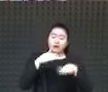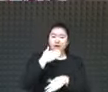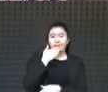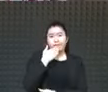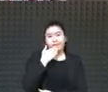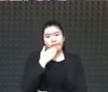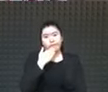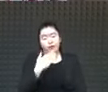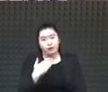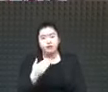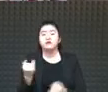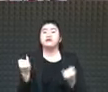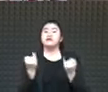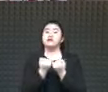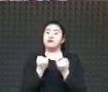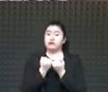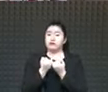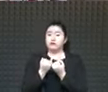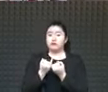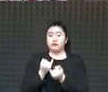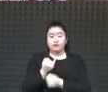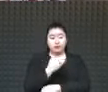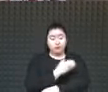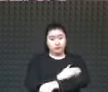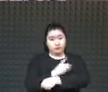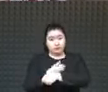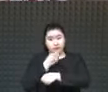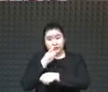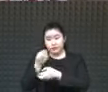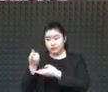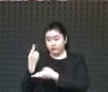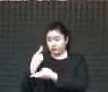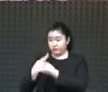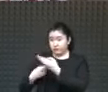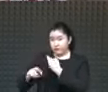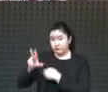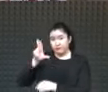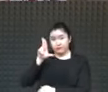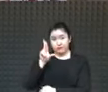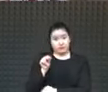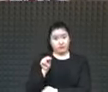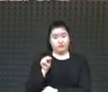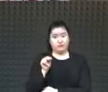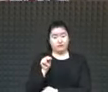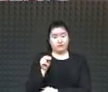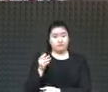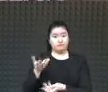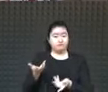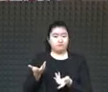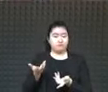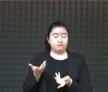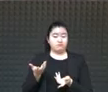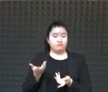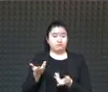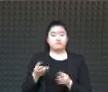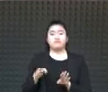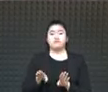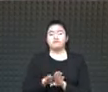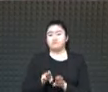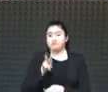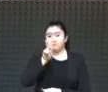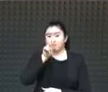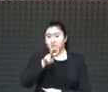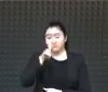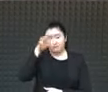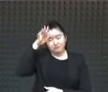La coordinadora ya dijo que no regresan a clases ellos. Y pues ver, bueno, si bien es cierto que los